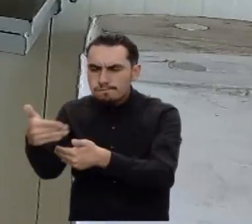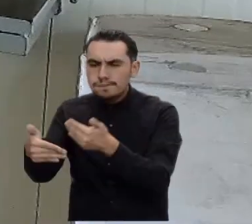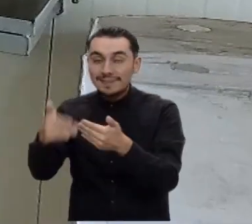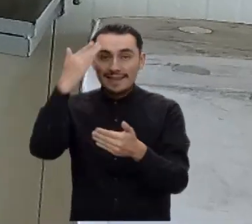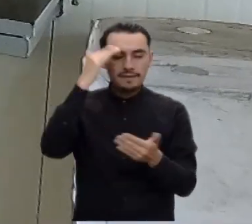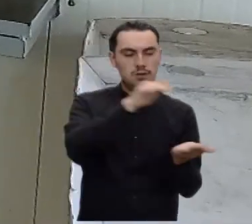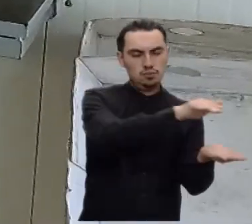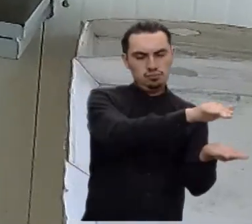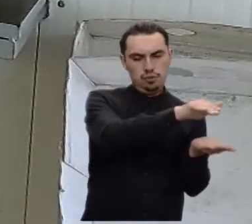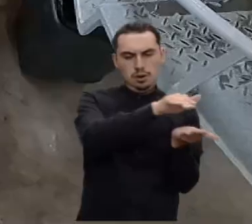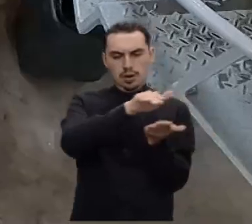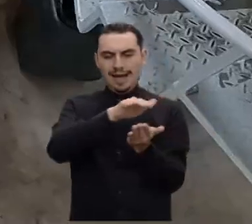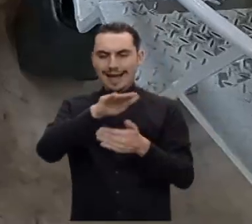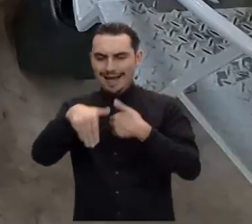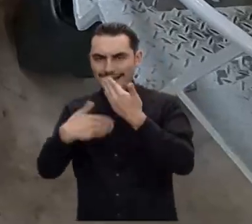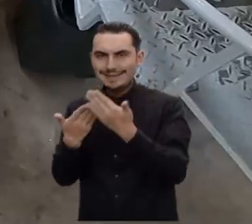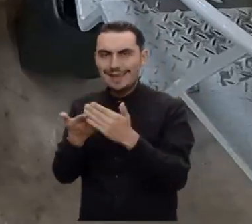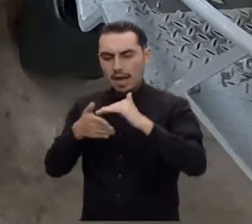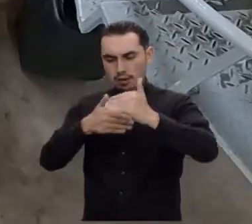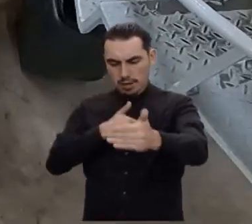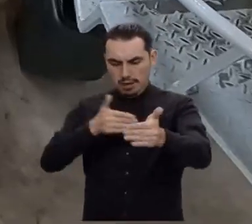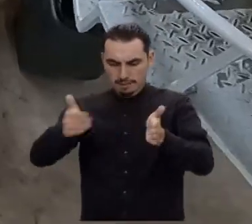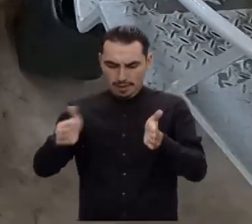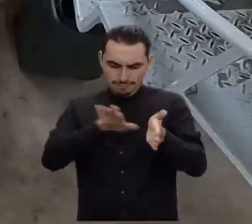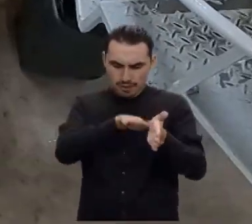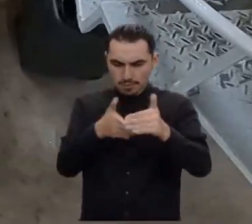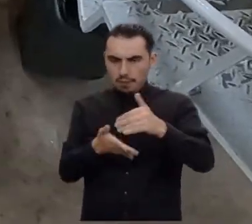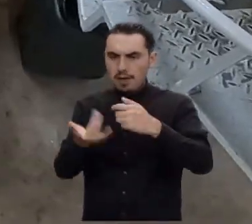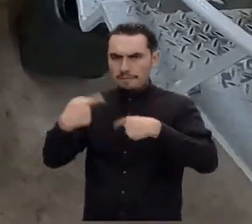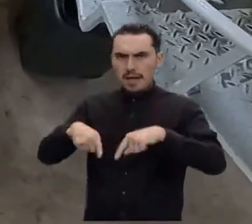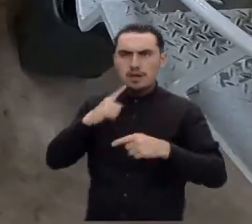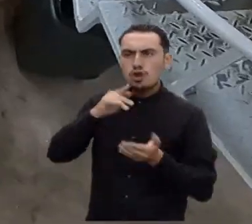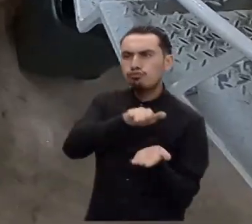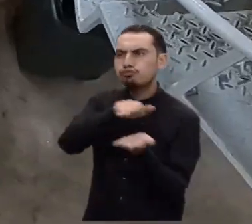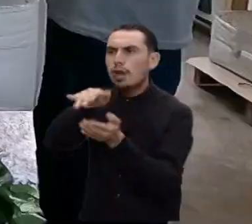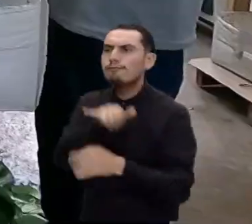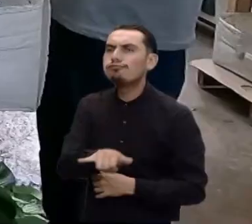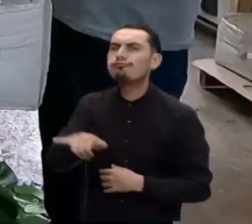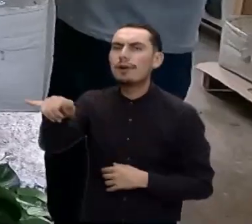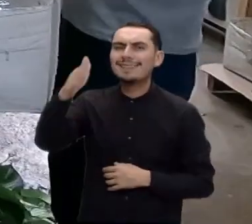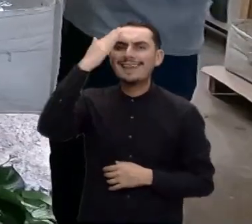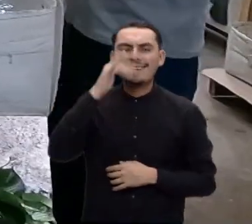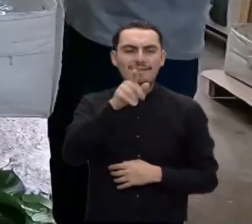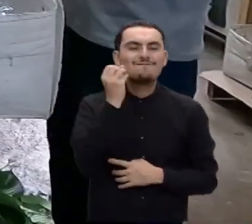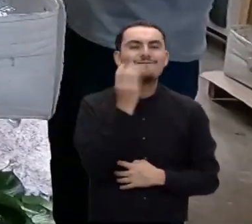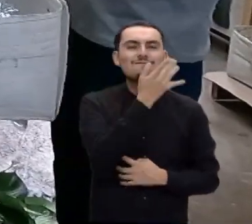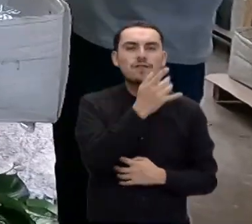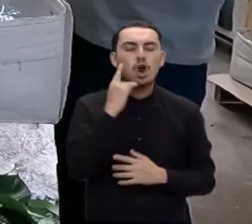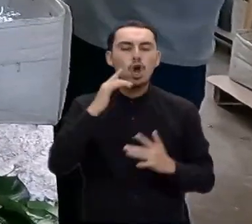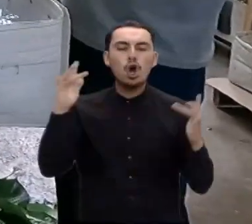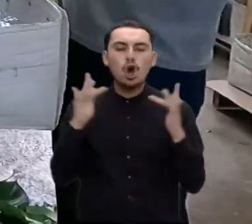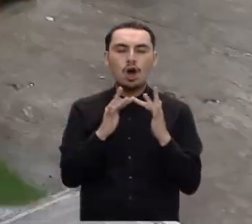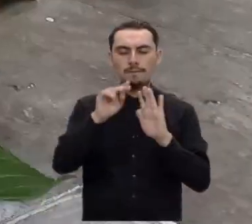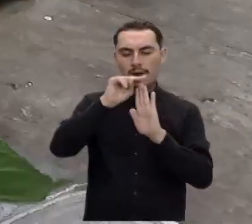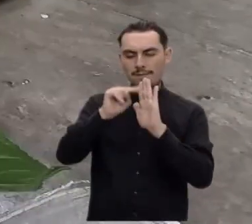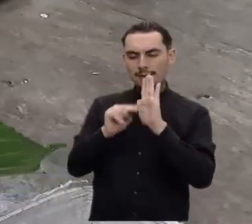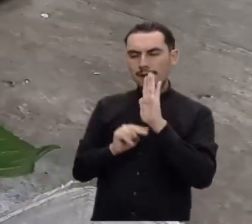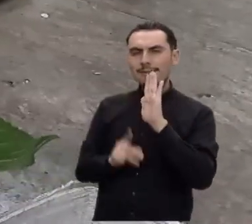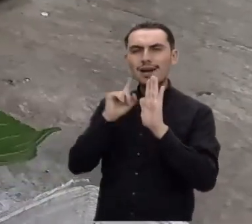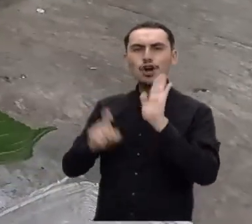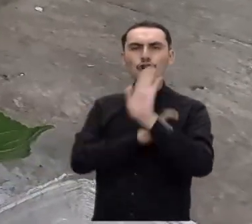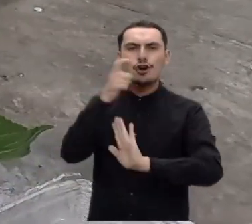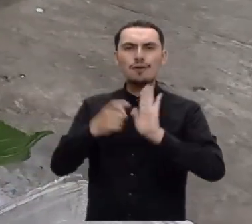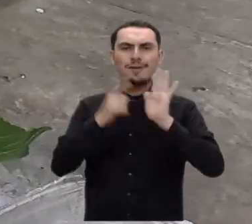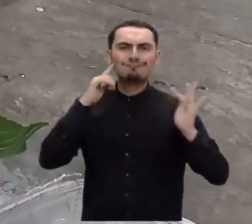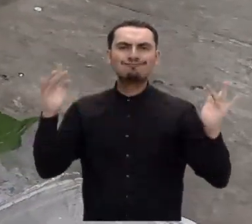en el proceso desde la recepción hasta el empaque e incluso en los sistemas de despacho, de que la flor esté cumpliendo con todo el